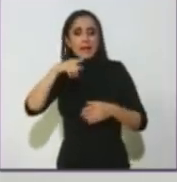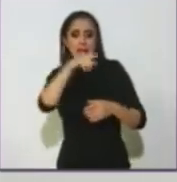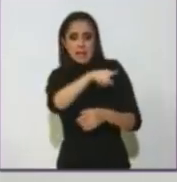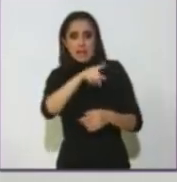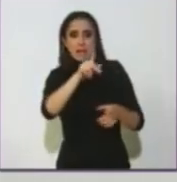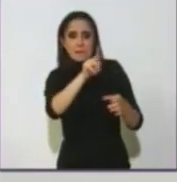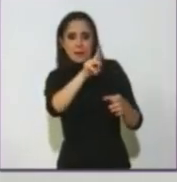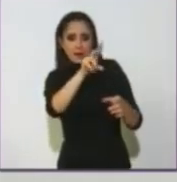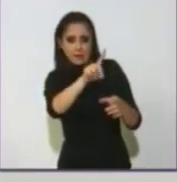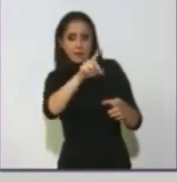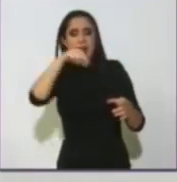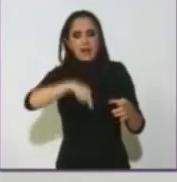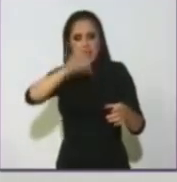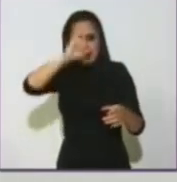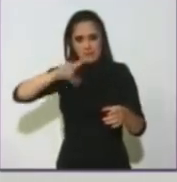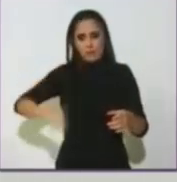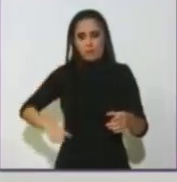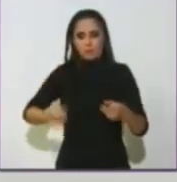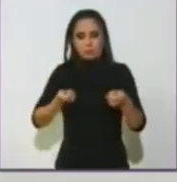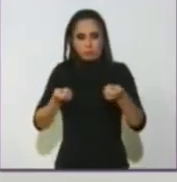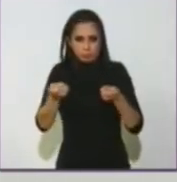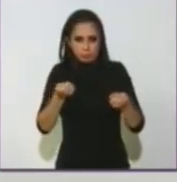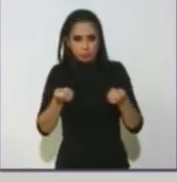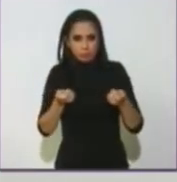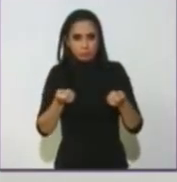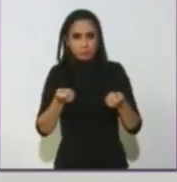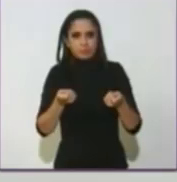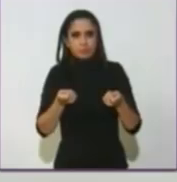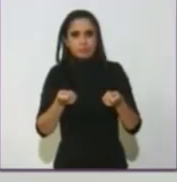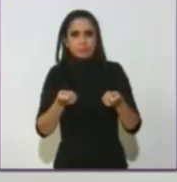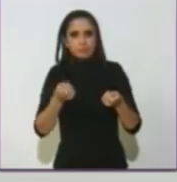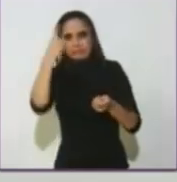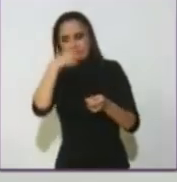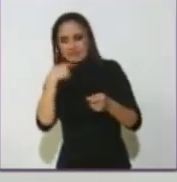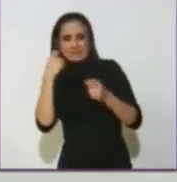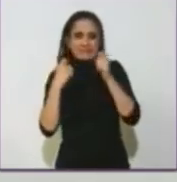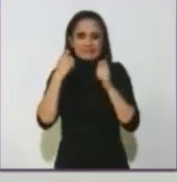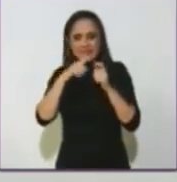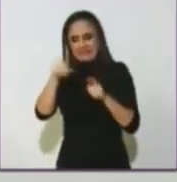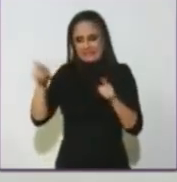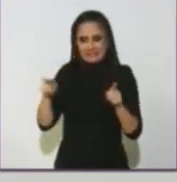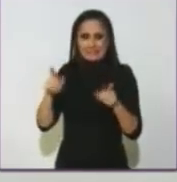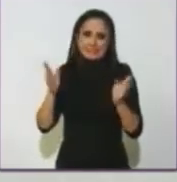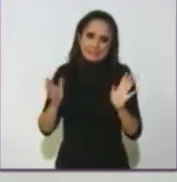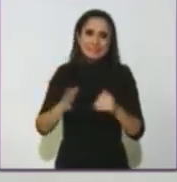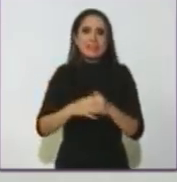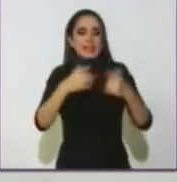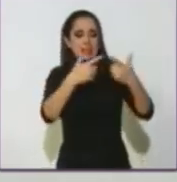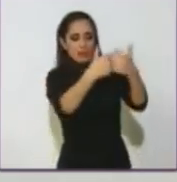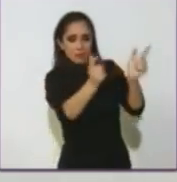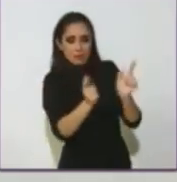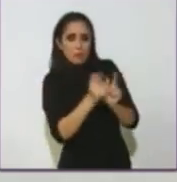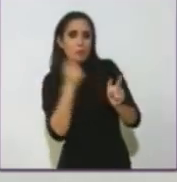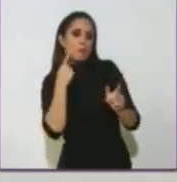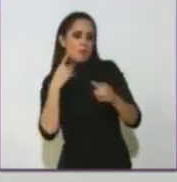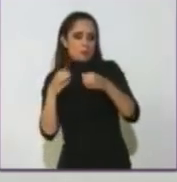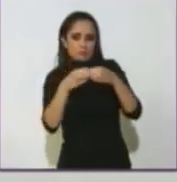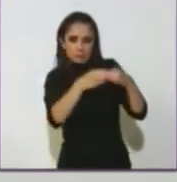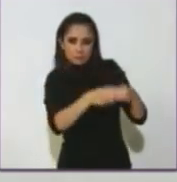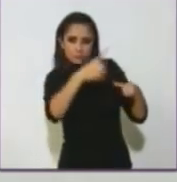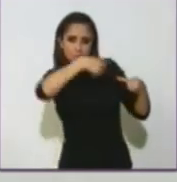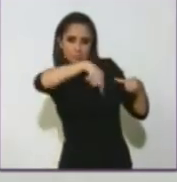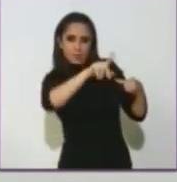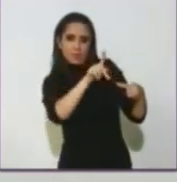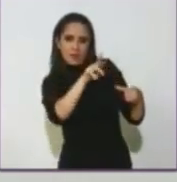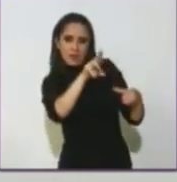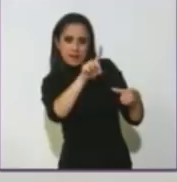este país está la ciudad todos pusieron carga estelar a la izquierda ha gobernado y ha